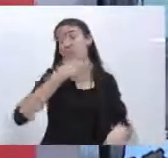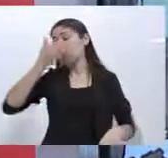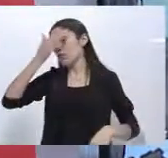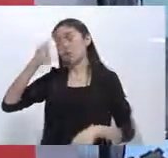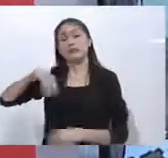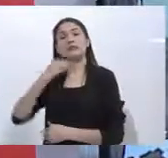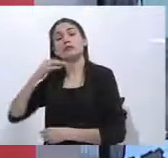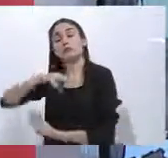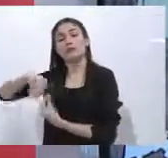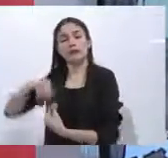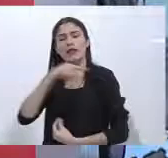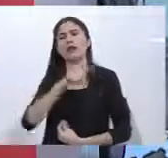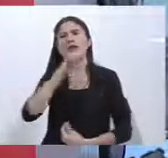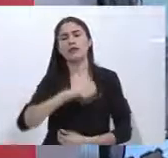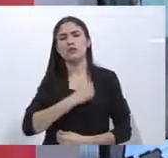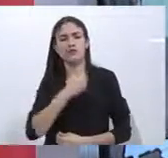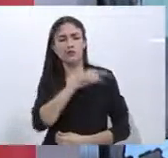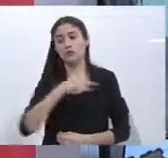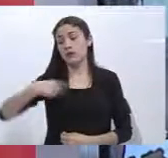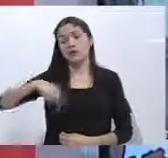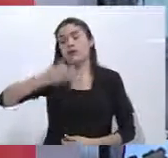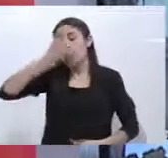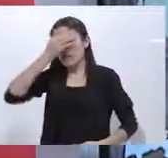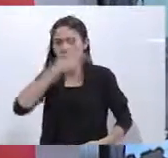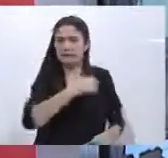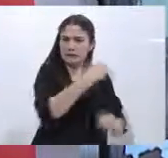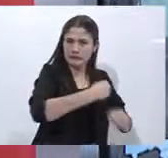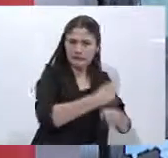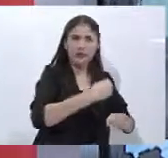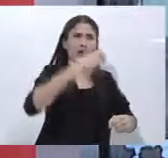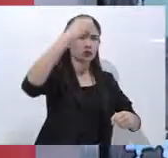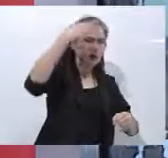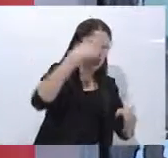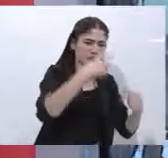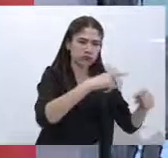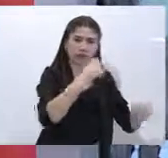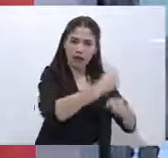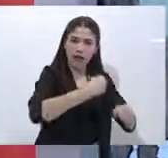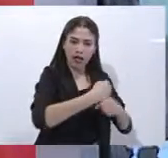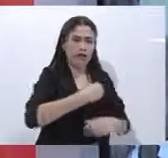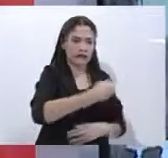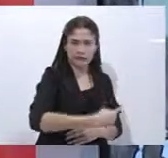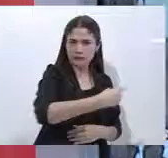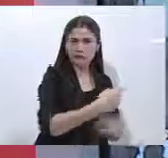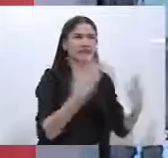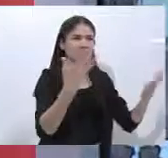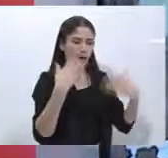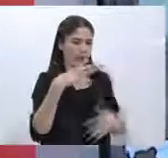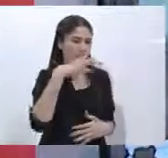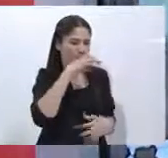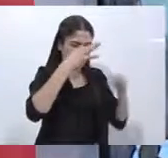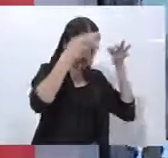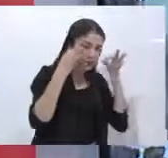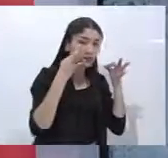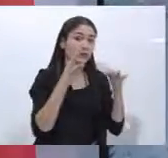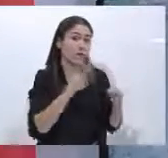sabe el sacrificio que está haciendo esas personas en el calor en el